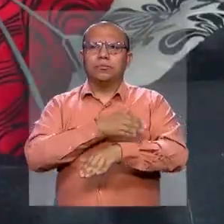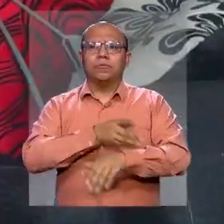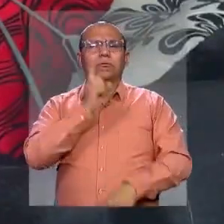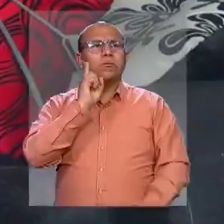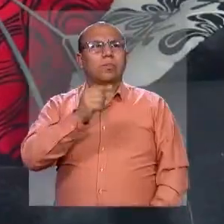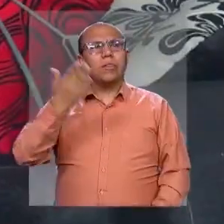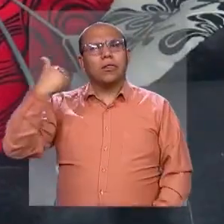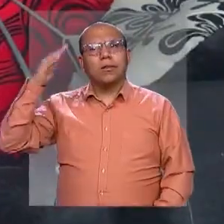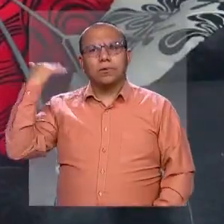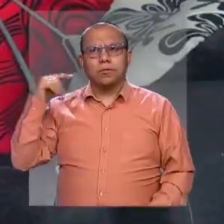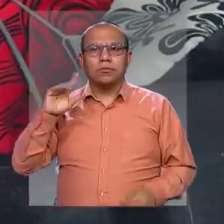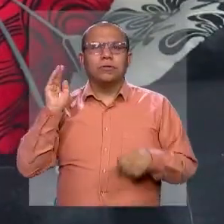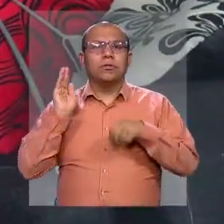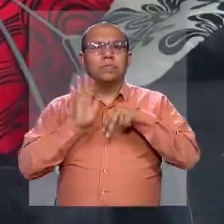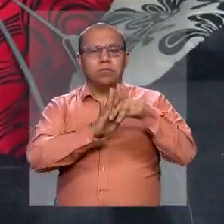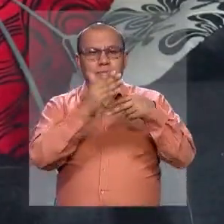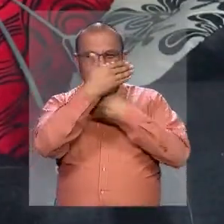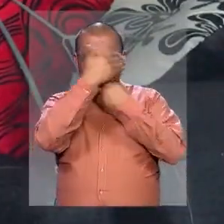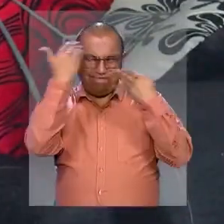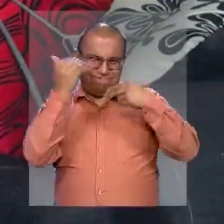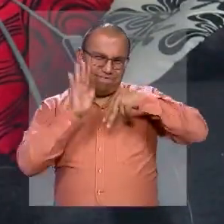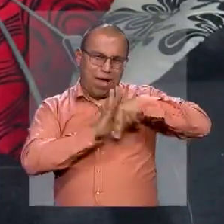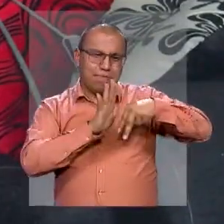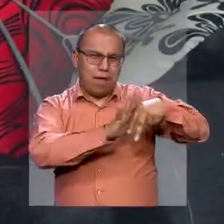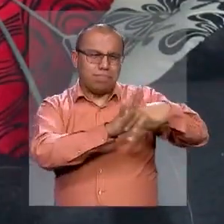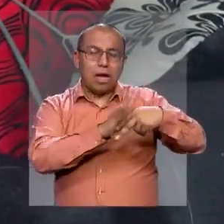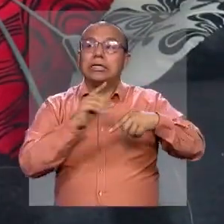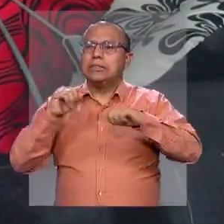por desalojo de la violencia.